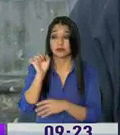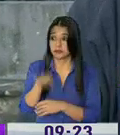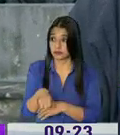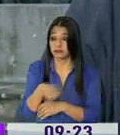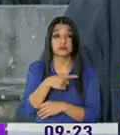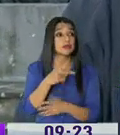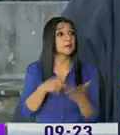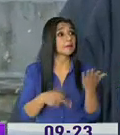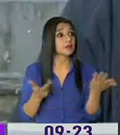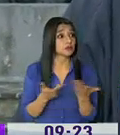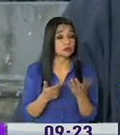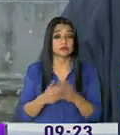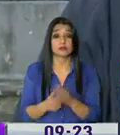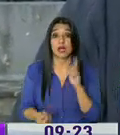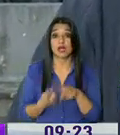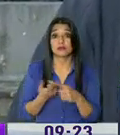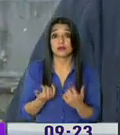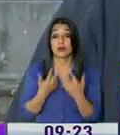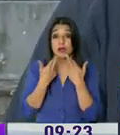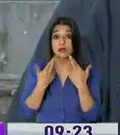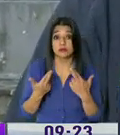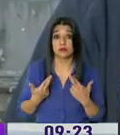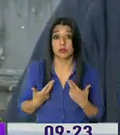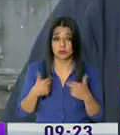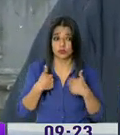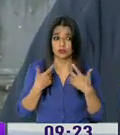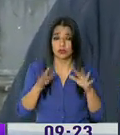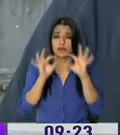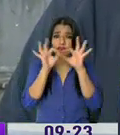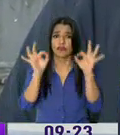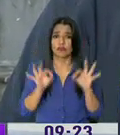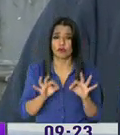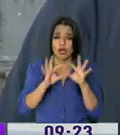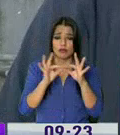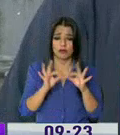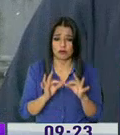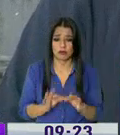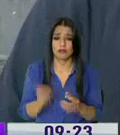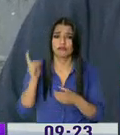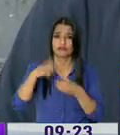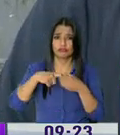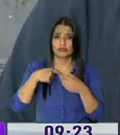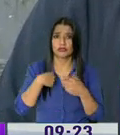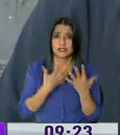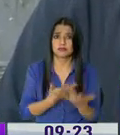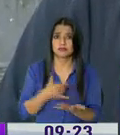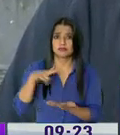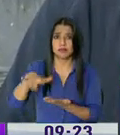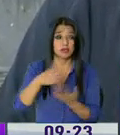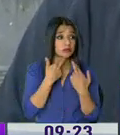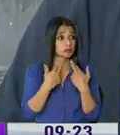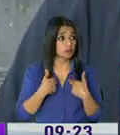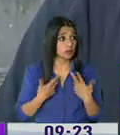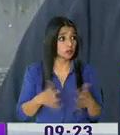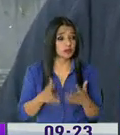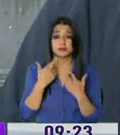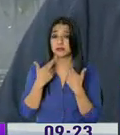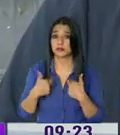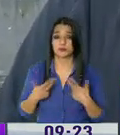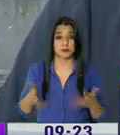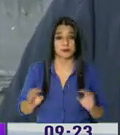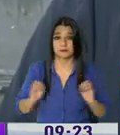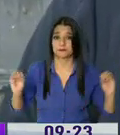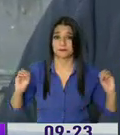pasó? No, estoy esperando ahorita el vuelo, sí. ¿No tienen aún respuesta? No, ahorita no tenemos